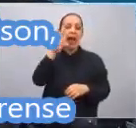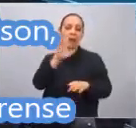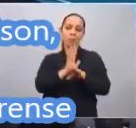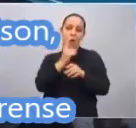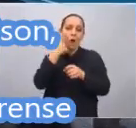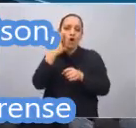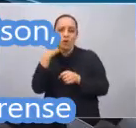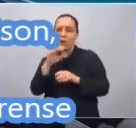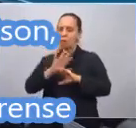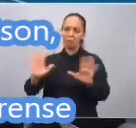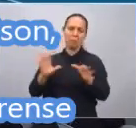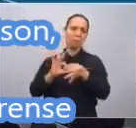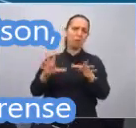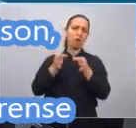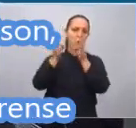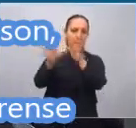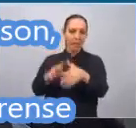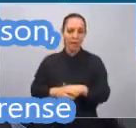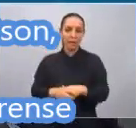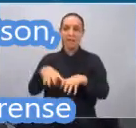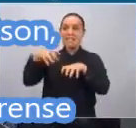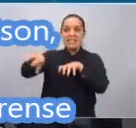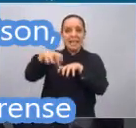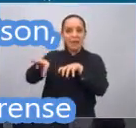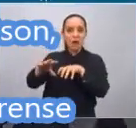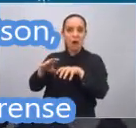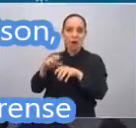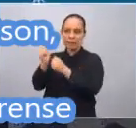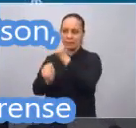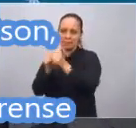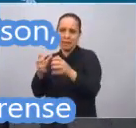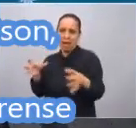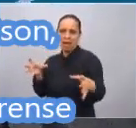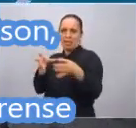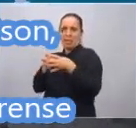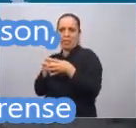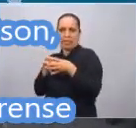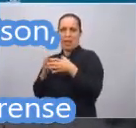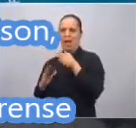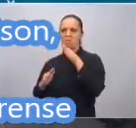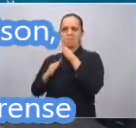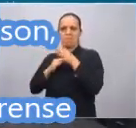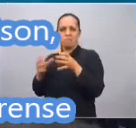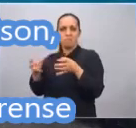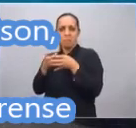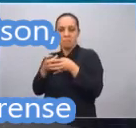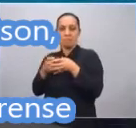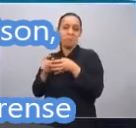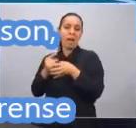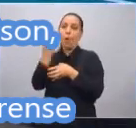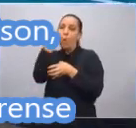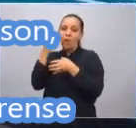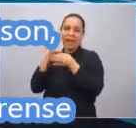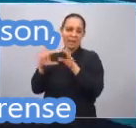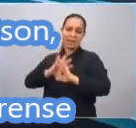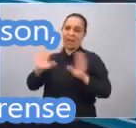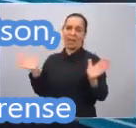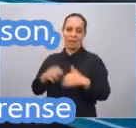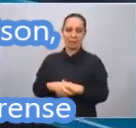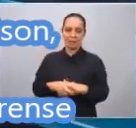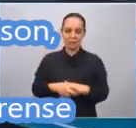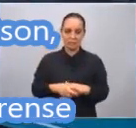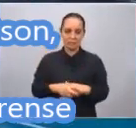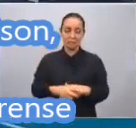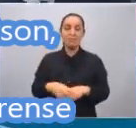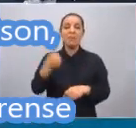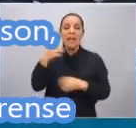concentrados, sectores monopólicos, oligopólicos, genera una sola libertad, que es la